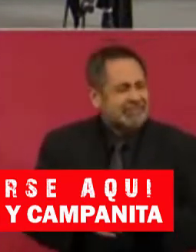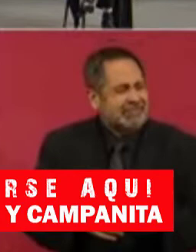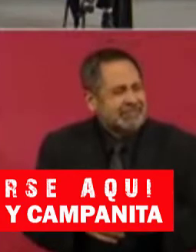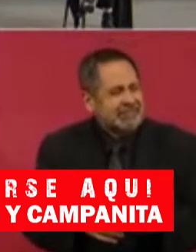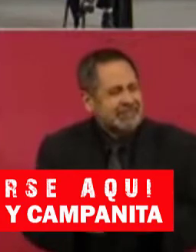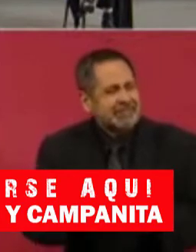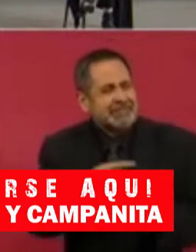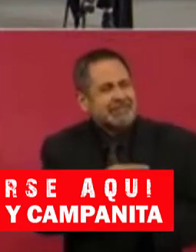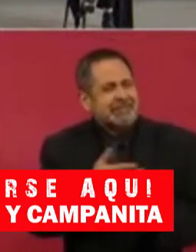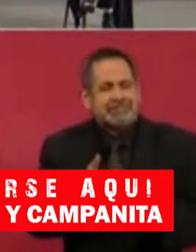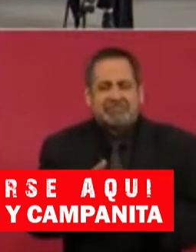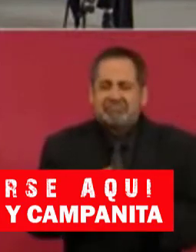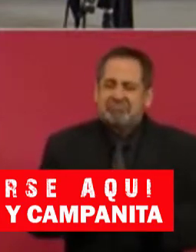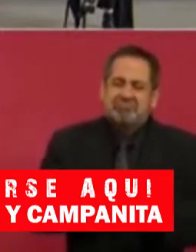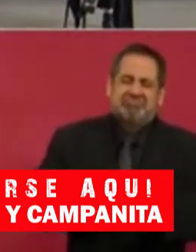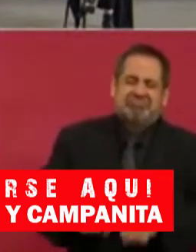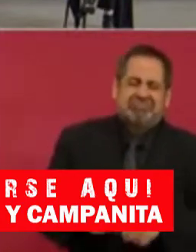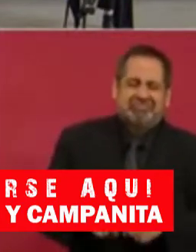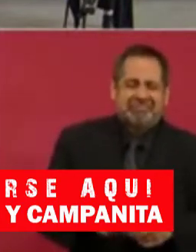el autoritarismo.